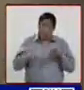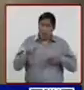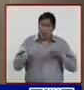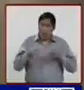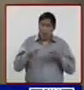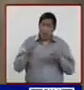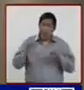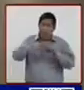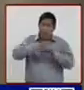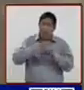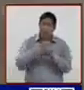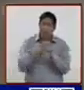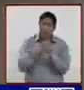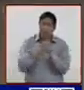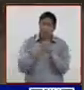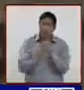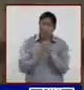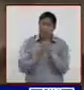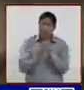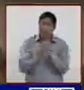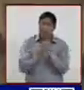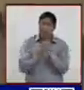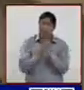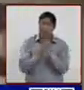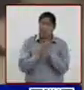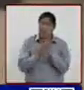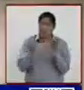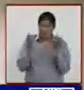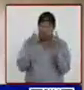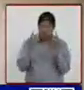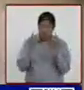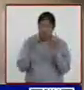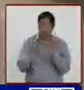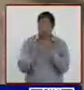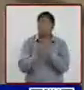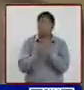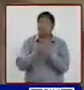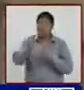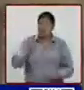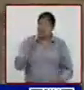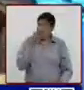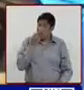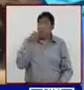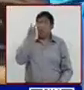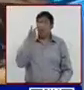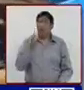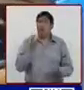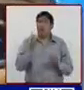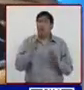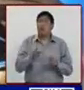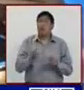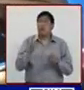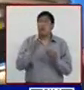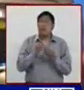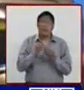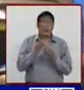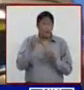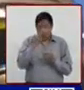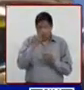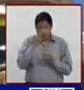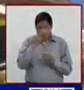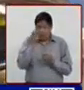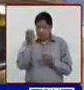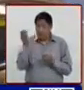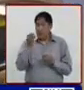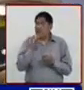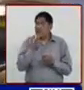malentretenidos toman este radiotaxi, ¿sí? Se nota que es un radiotaxi, suben ahí dos personas más y serían